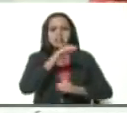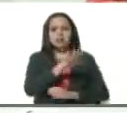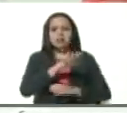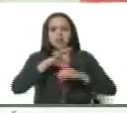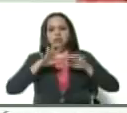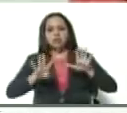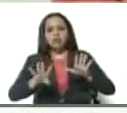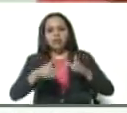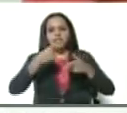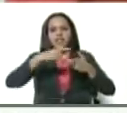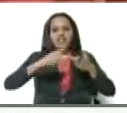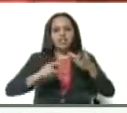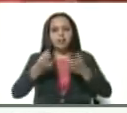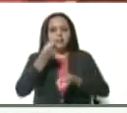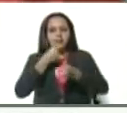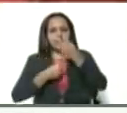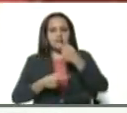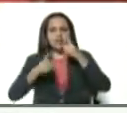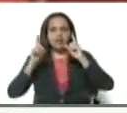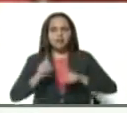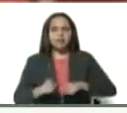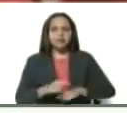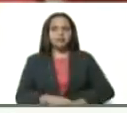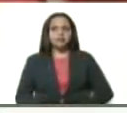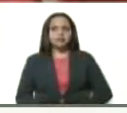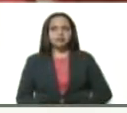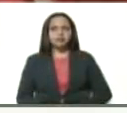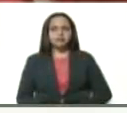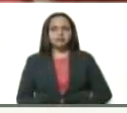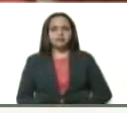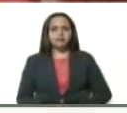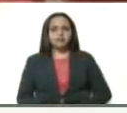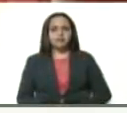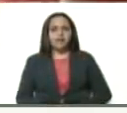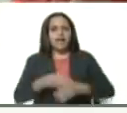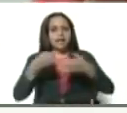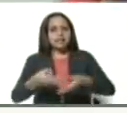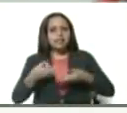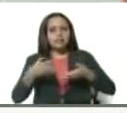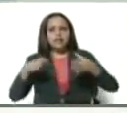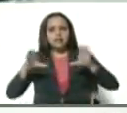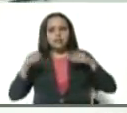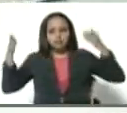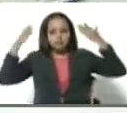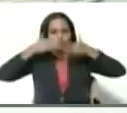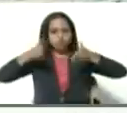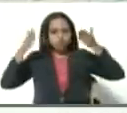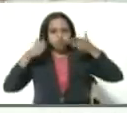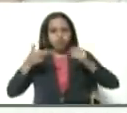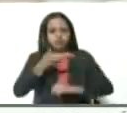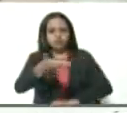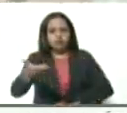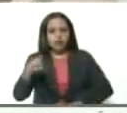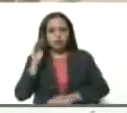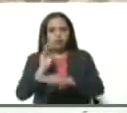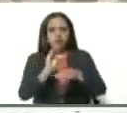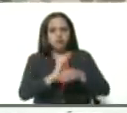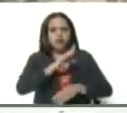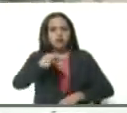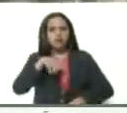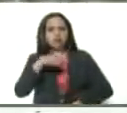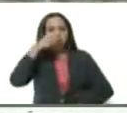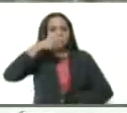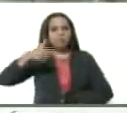principios activos. Igualmente, señor presidente, siempre en cumplimiento de sus instrucciones de protección a nuestro